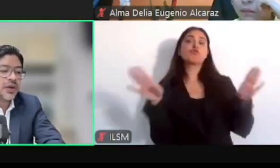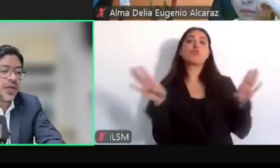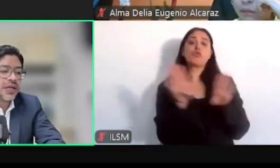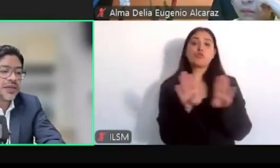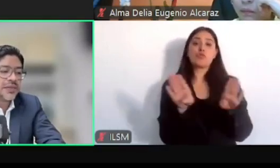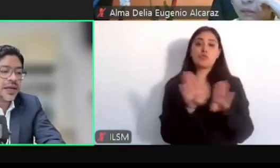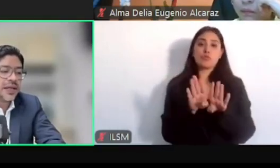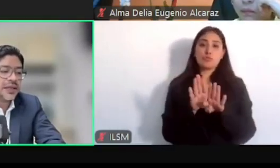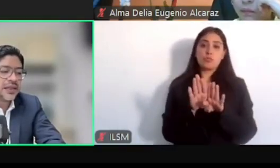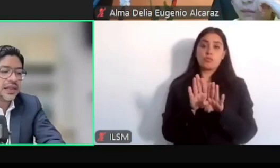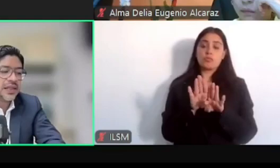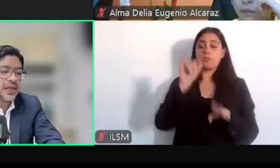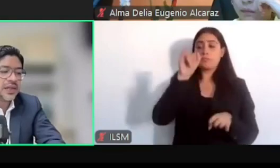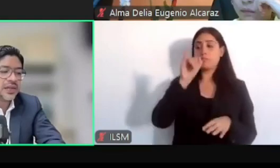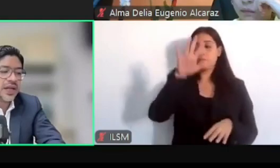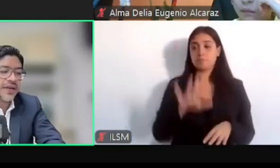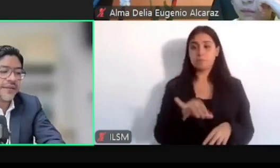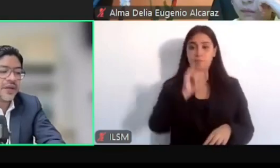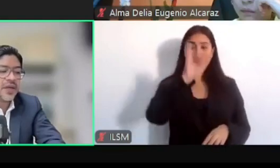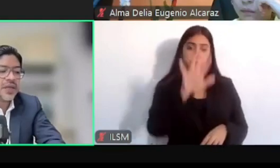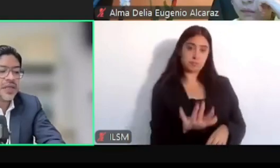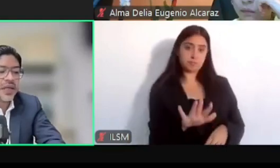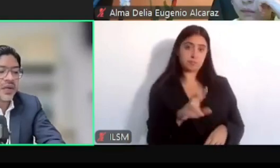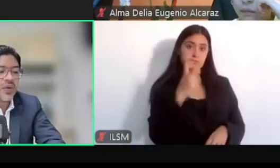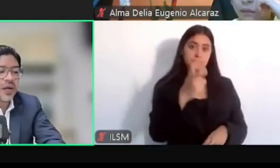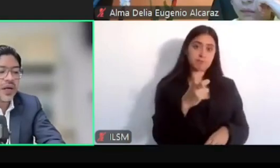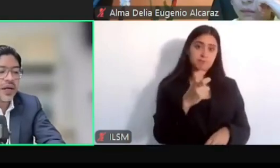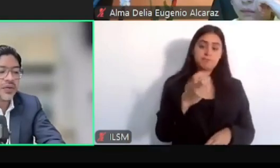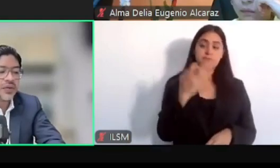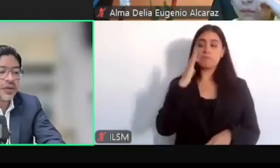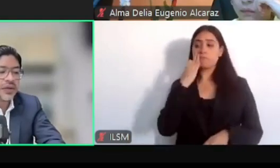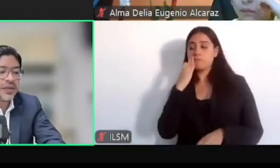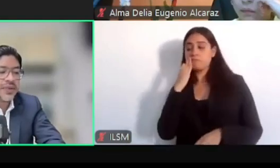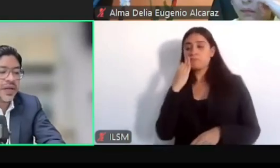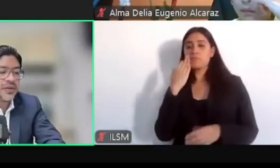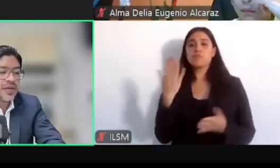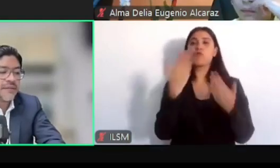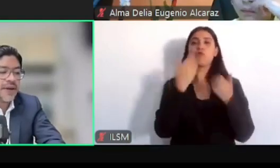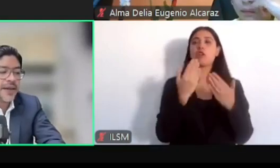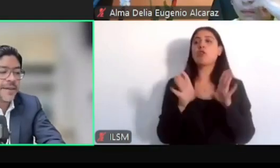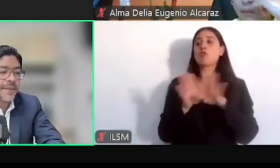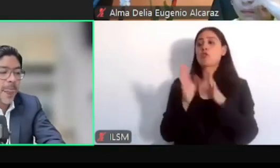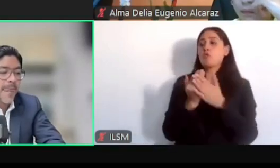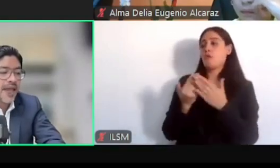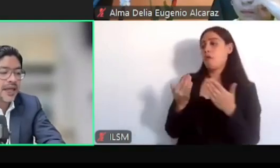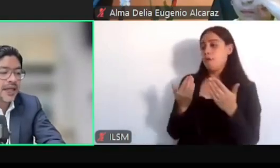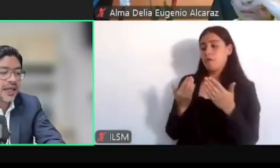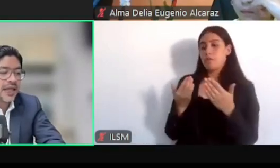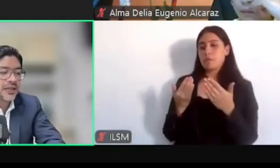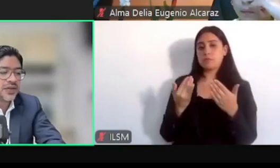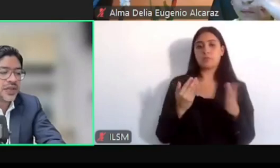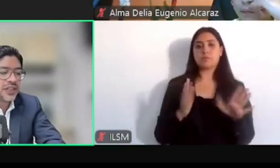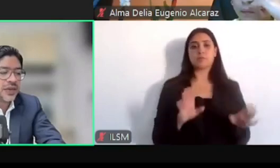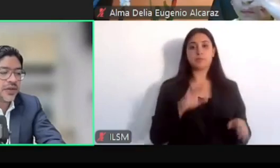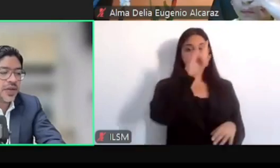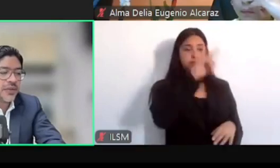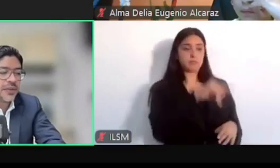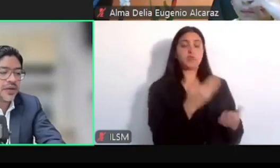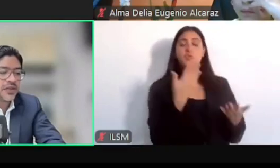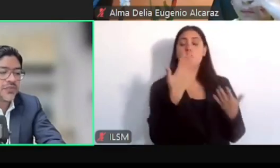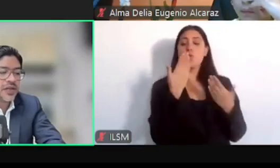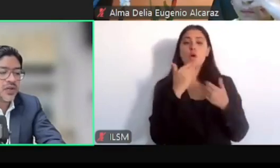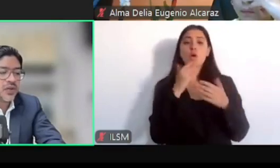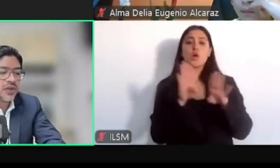posteo de las imágenes en dicha red social se incurra en actos anticipados de campaña ya que de ellas no se desprende un